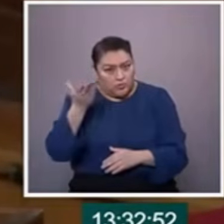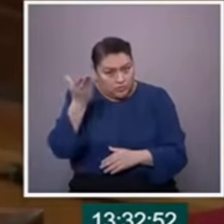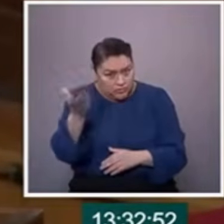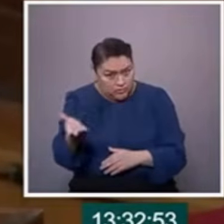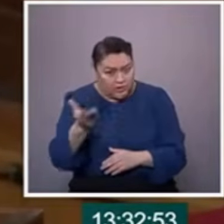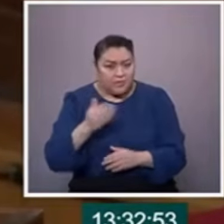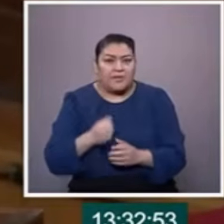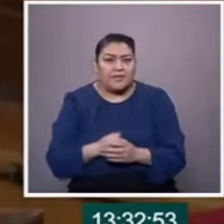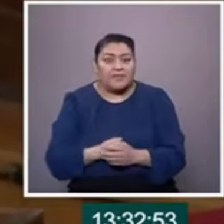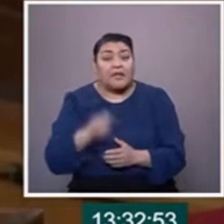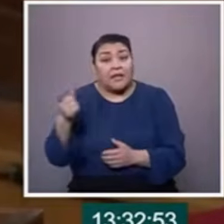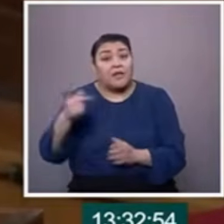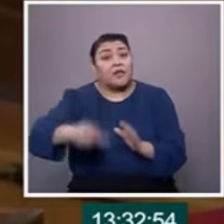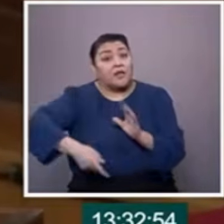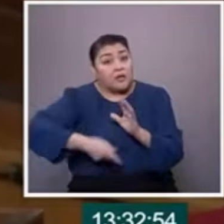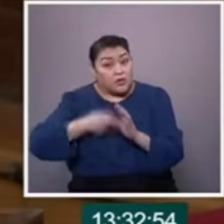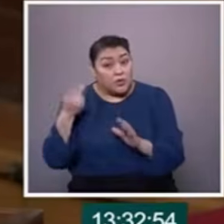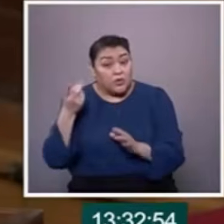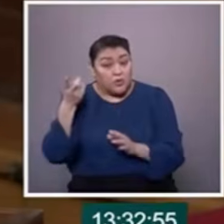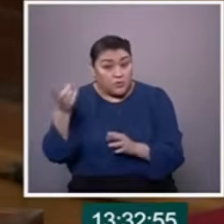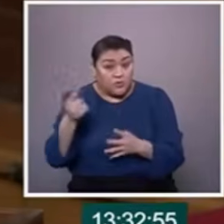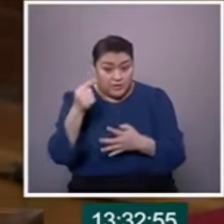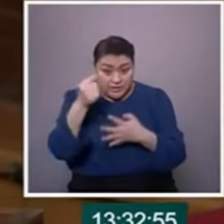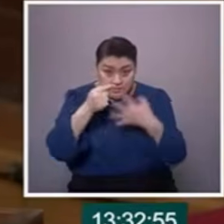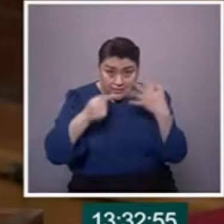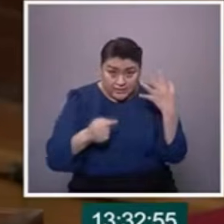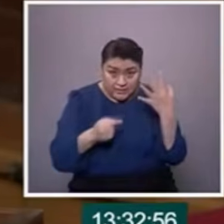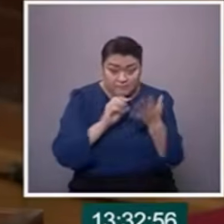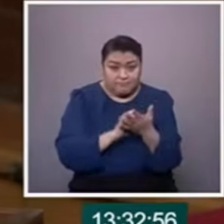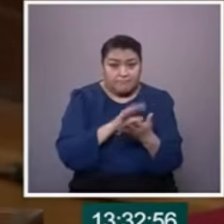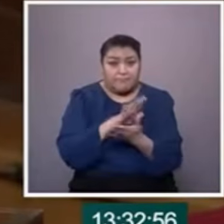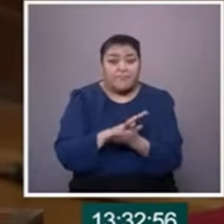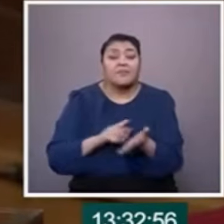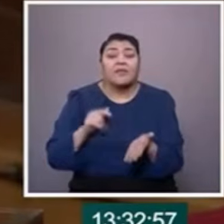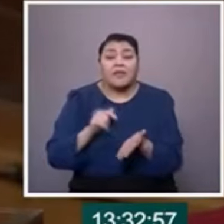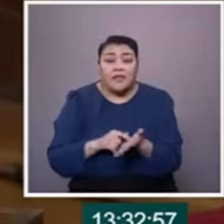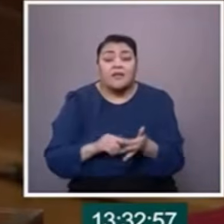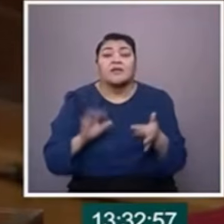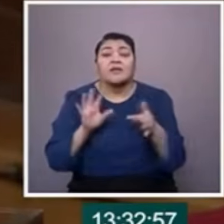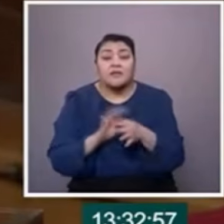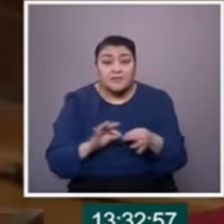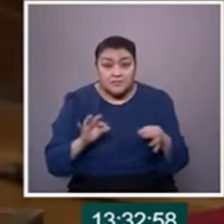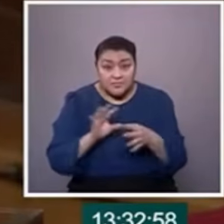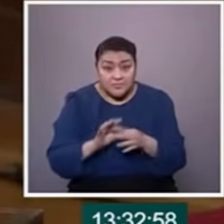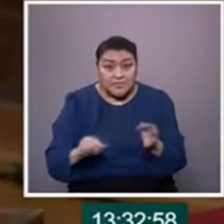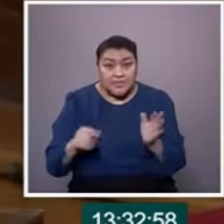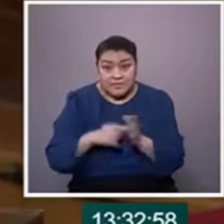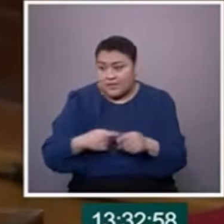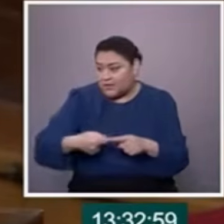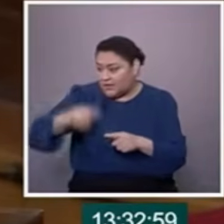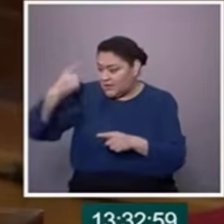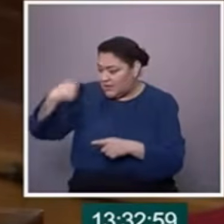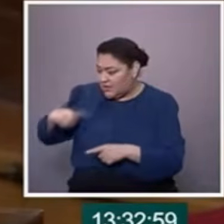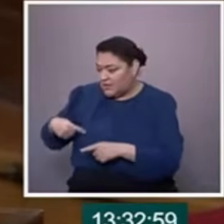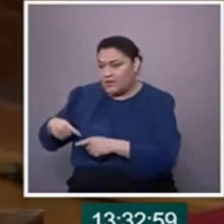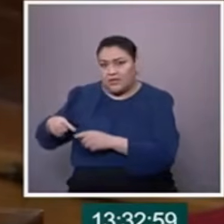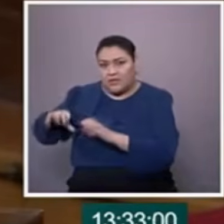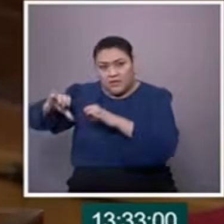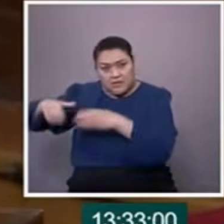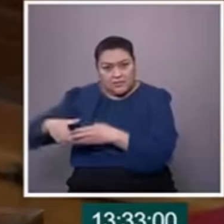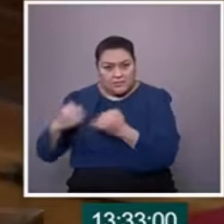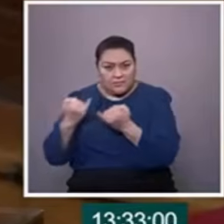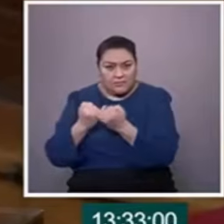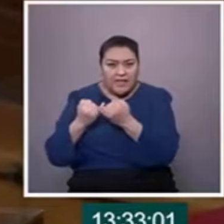culpable a una persona, por lo que puede aplicarse cuando existan indicios de operaciones con recursos de